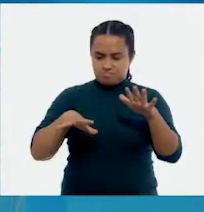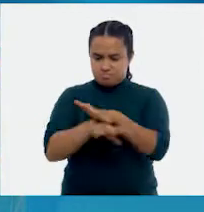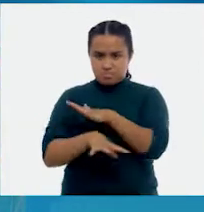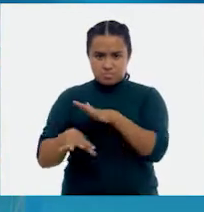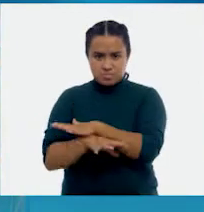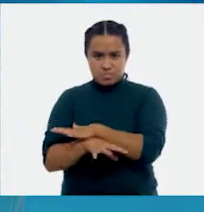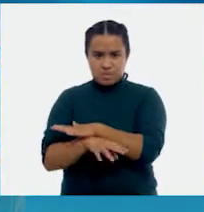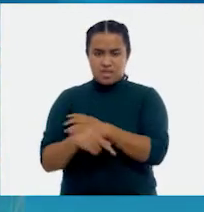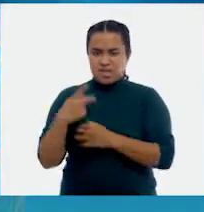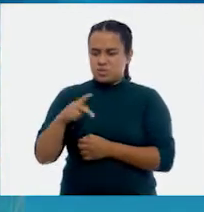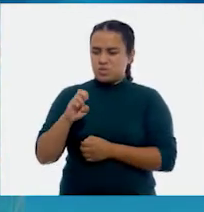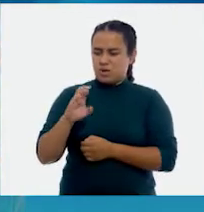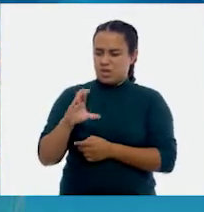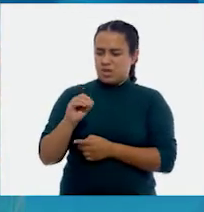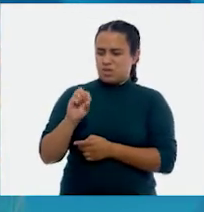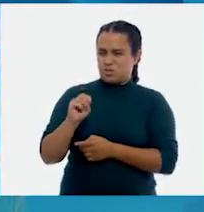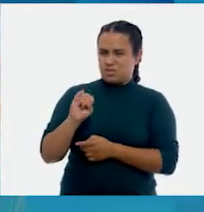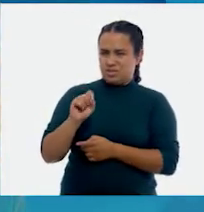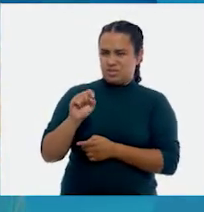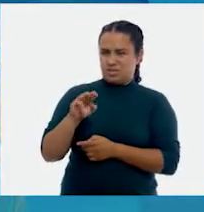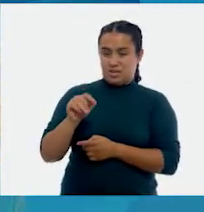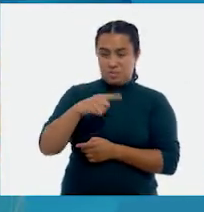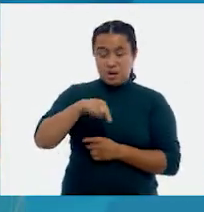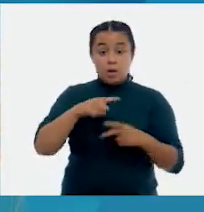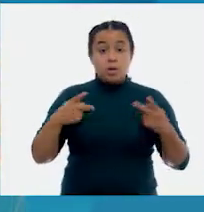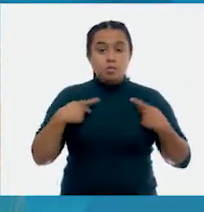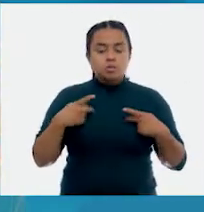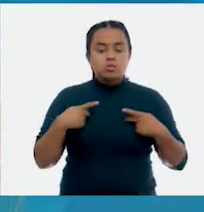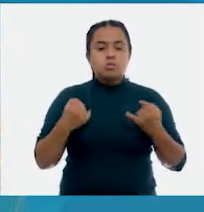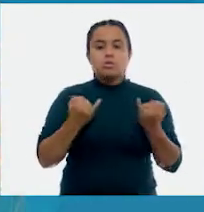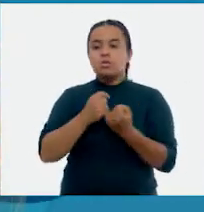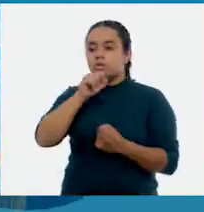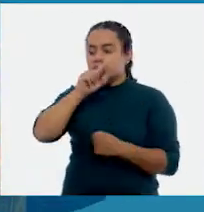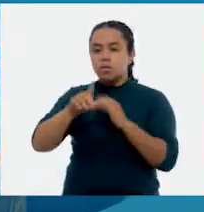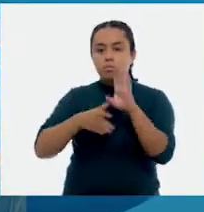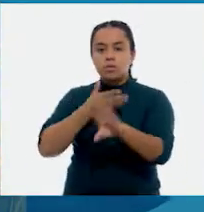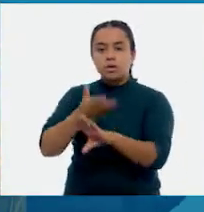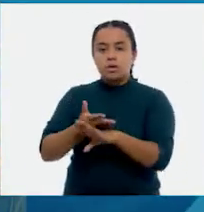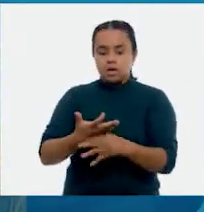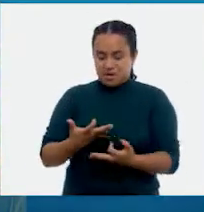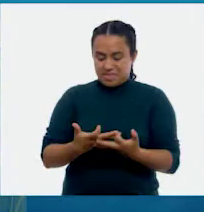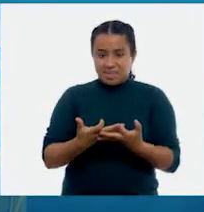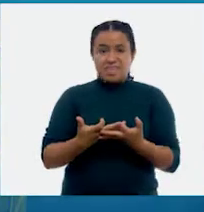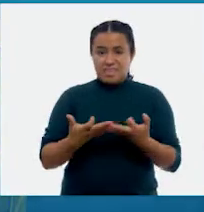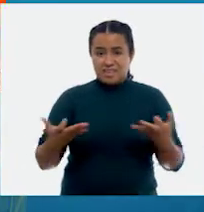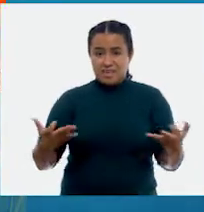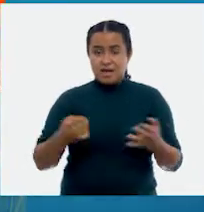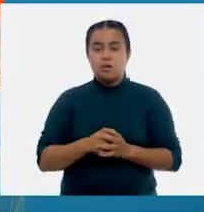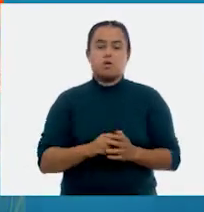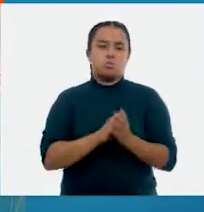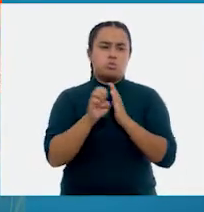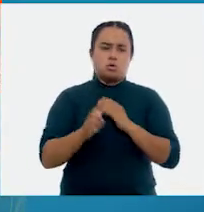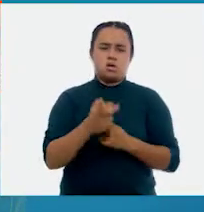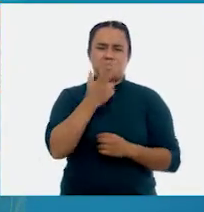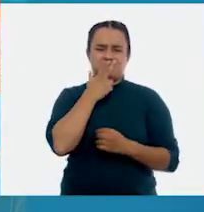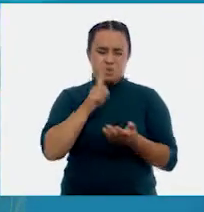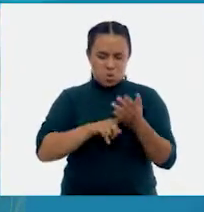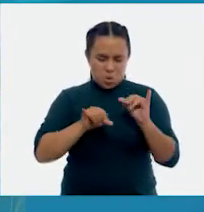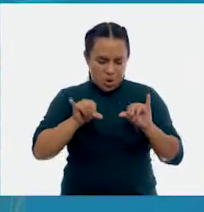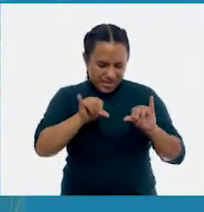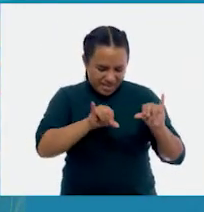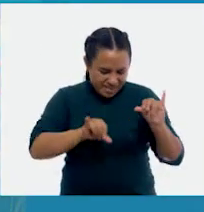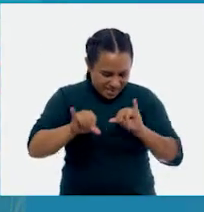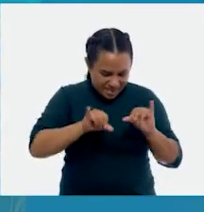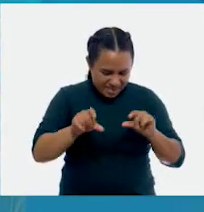ecosistemas por parte de los seres humanos impactan también directamente en los suelos, al usarse productos químicos